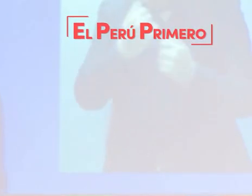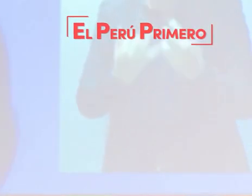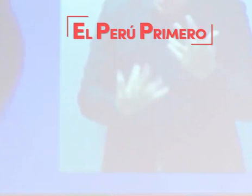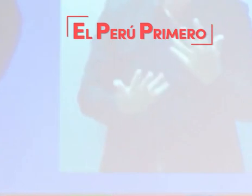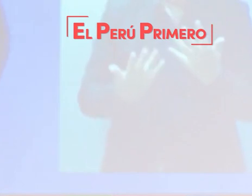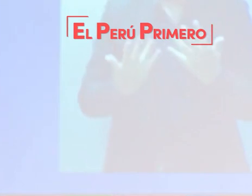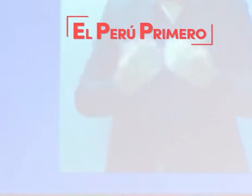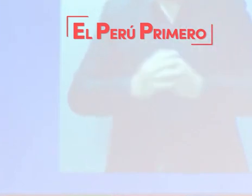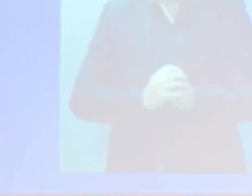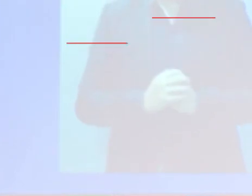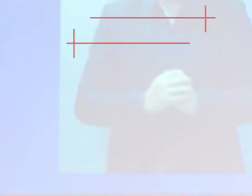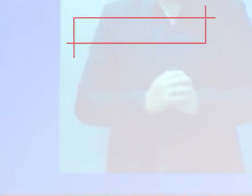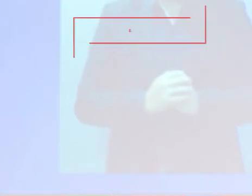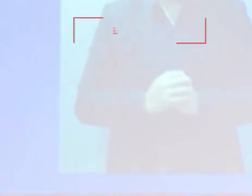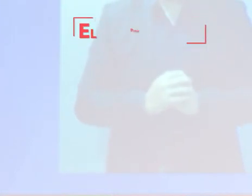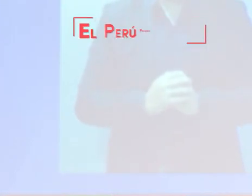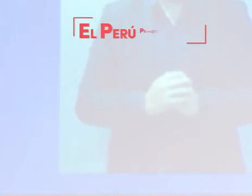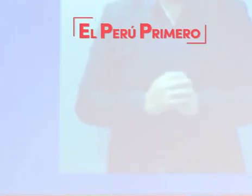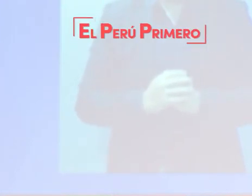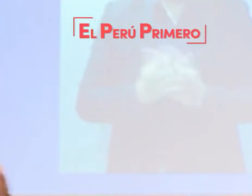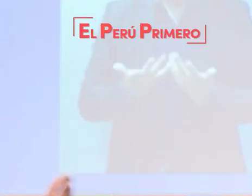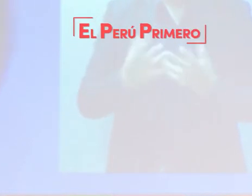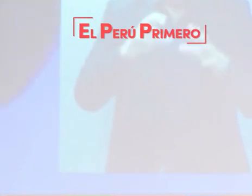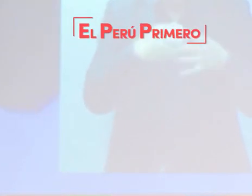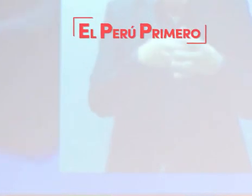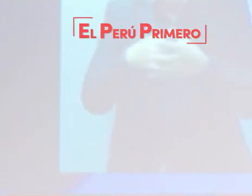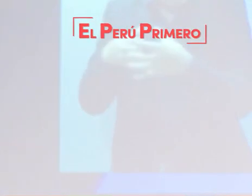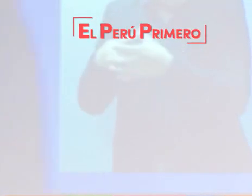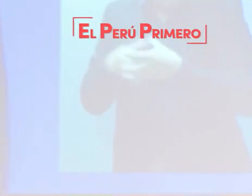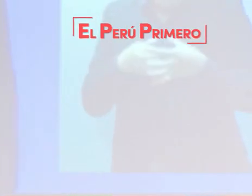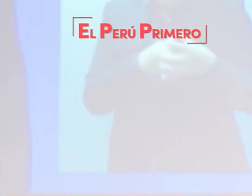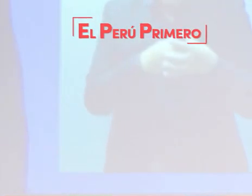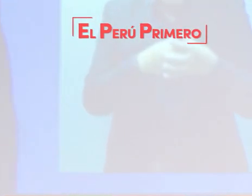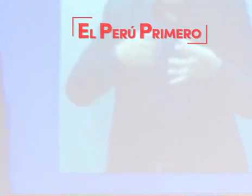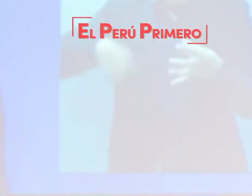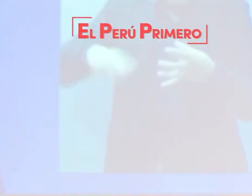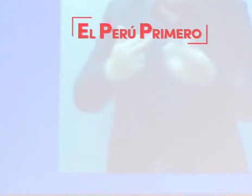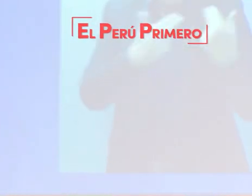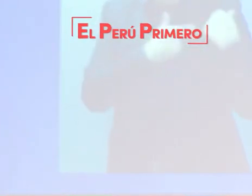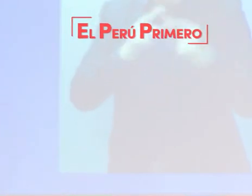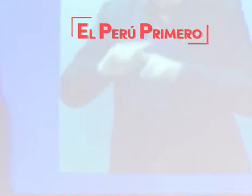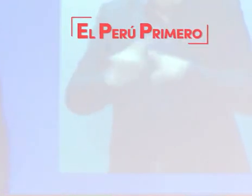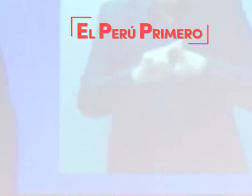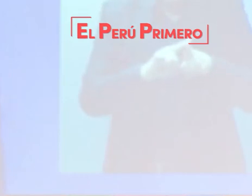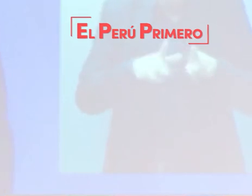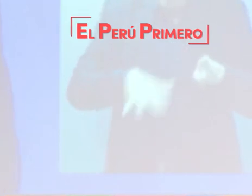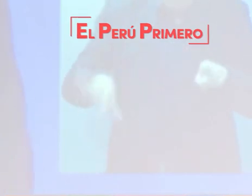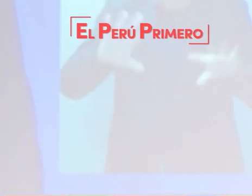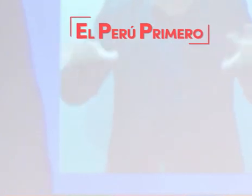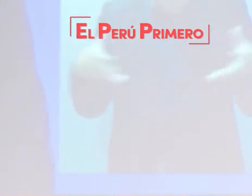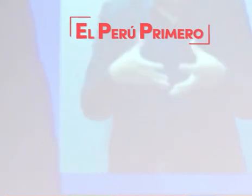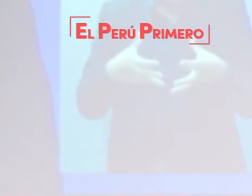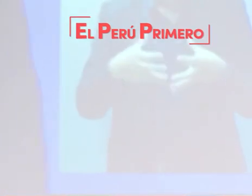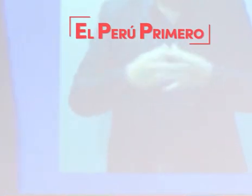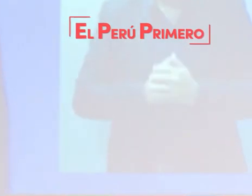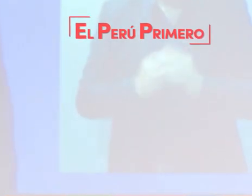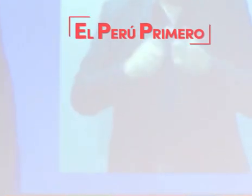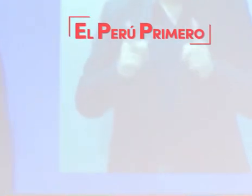no solamente un ministerio, está reunido el Estado en su conjunto, pero también está reunido con la sociedad